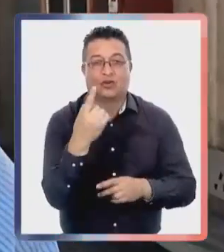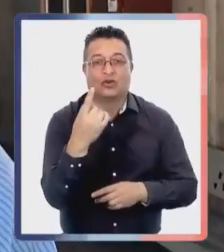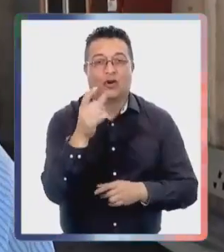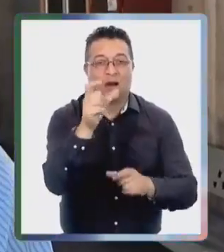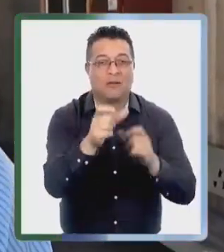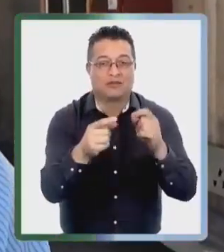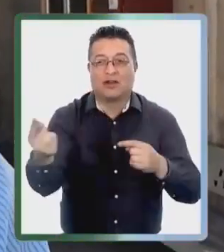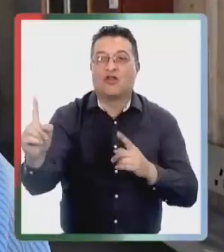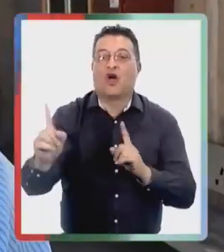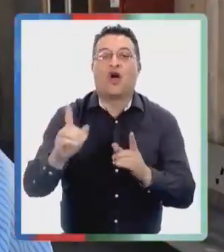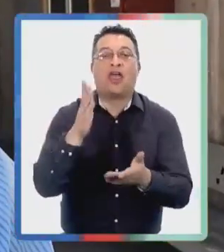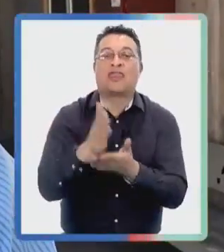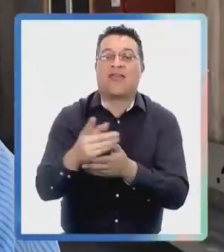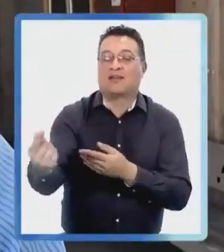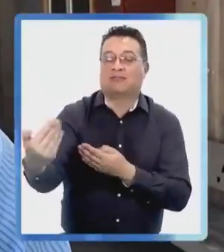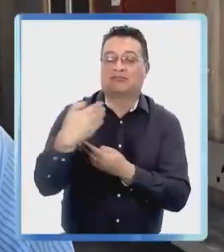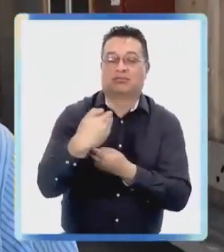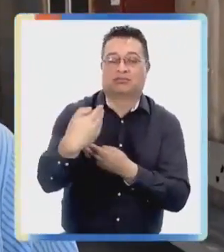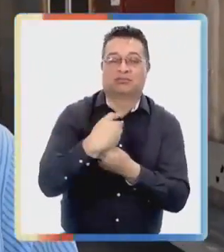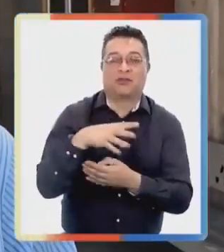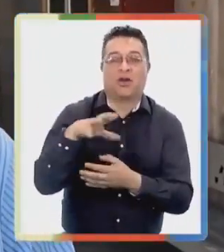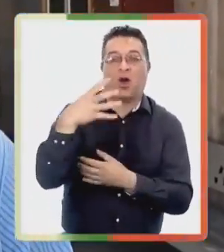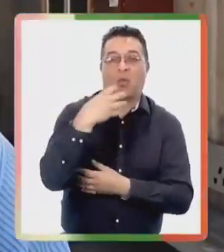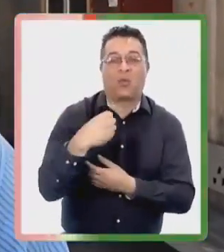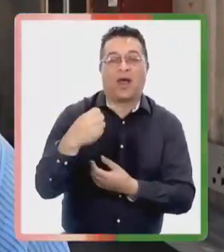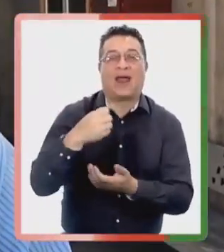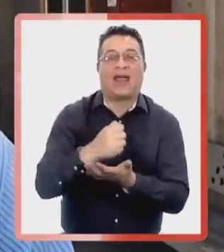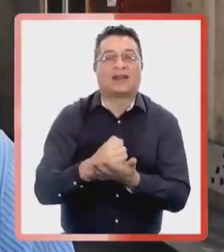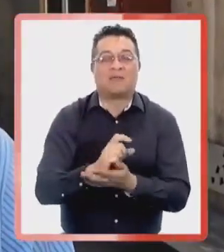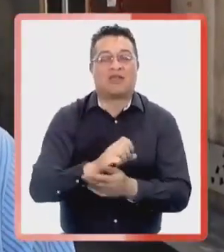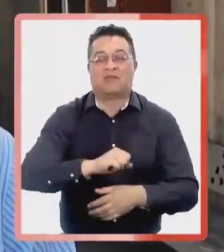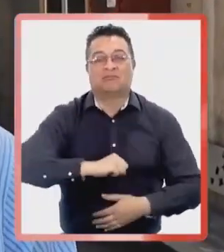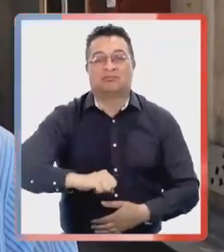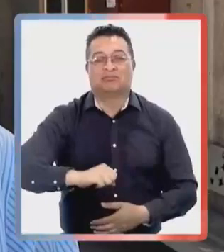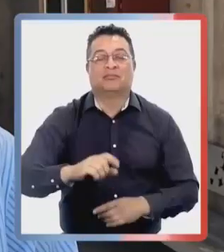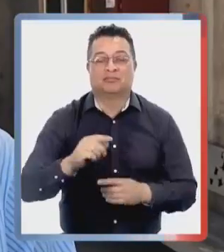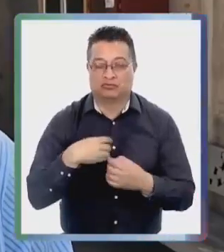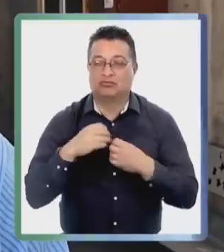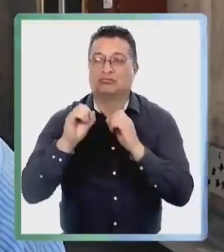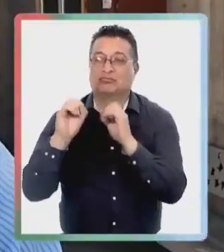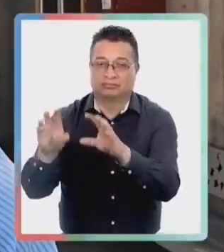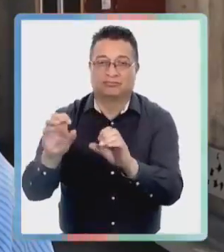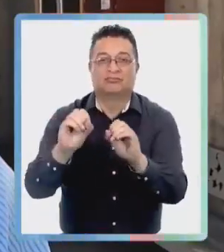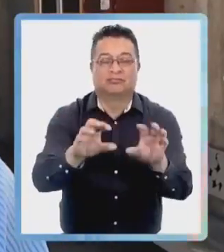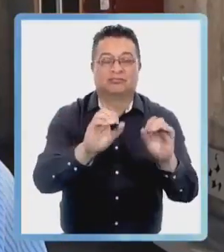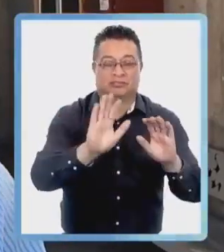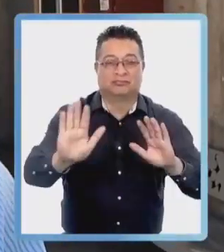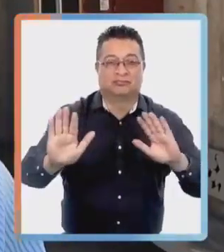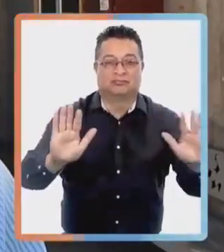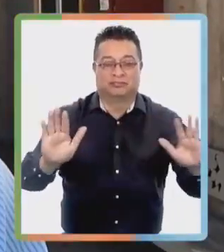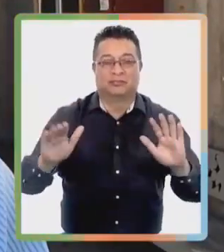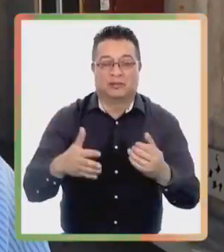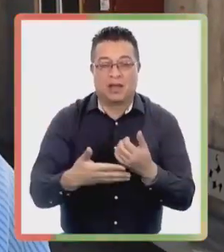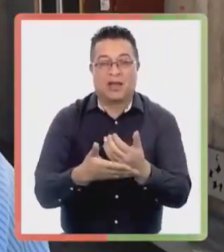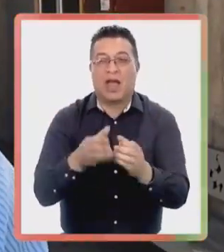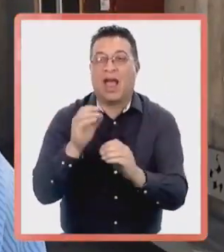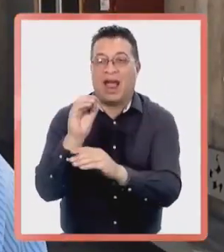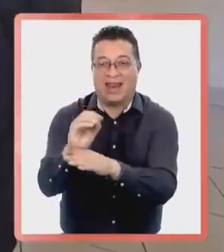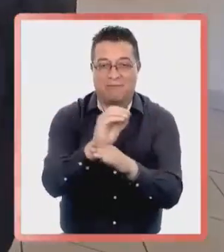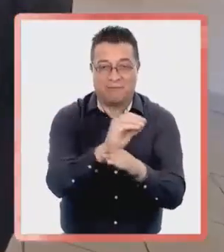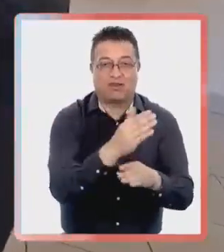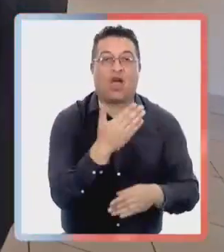que desplazarse a los consultorios a buscar medicamentos. También no solo llevamos los medicamentos, sino también los